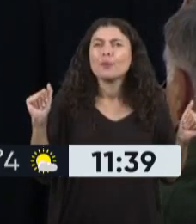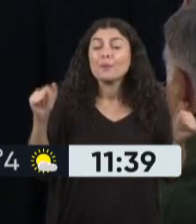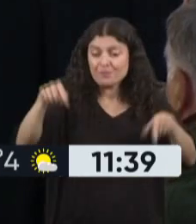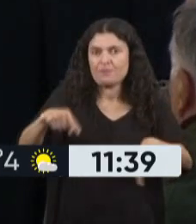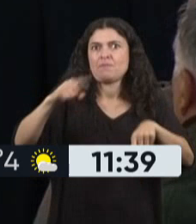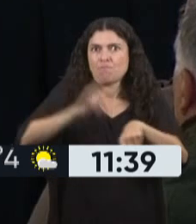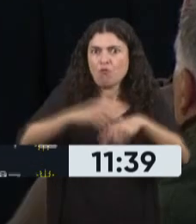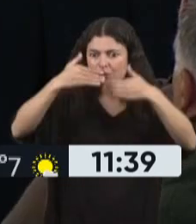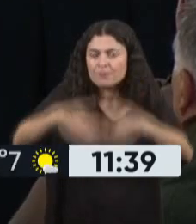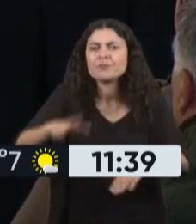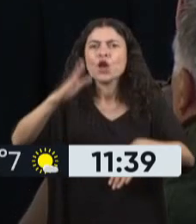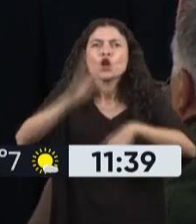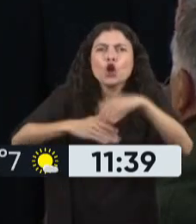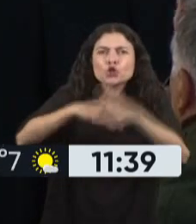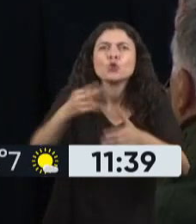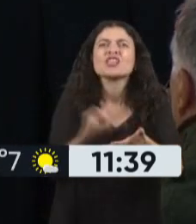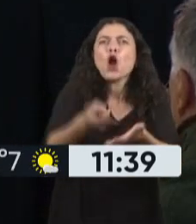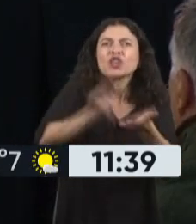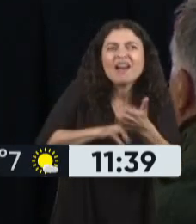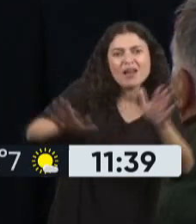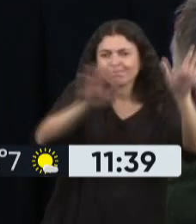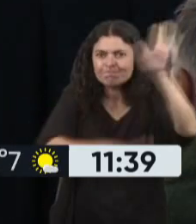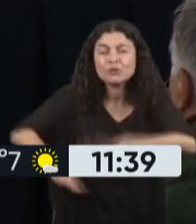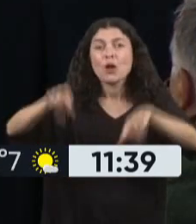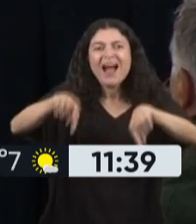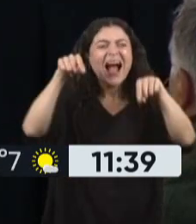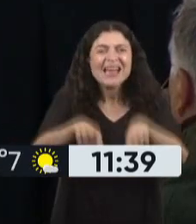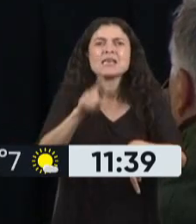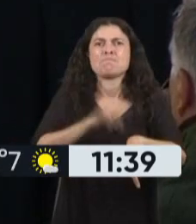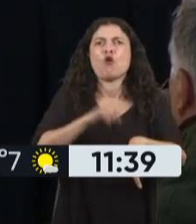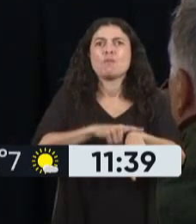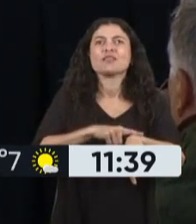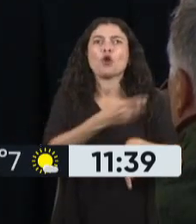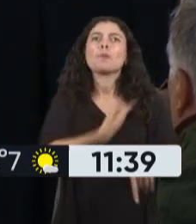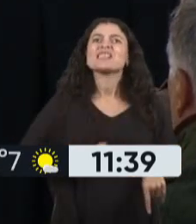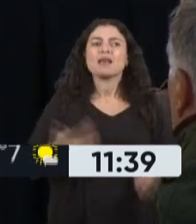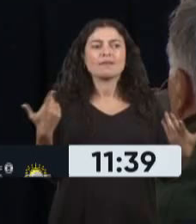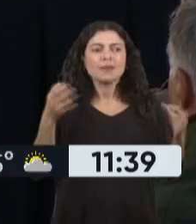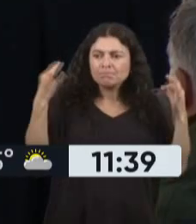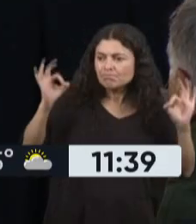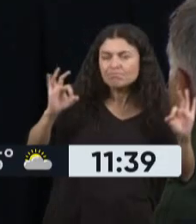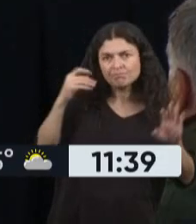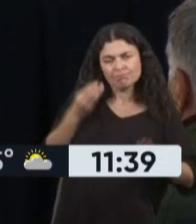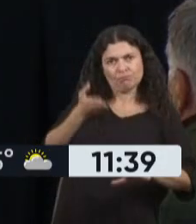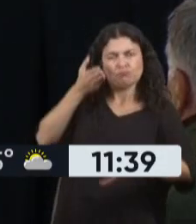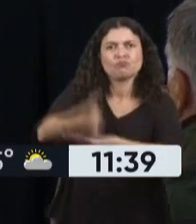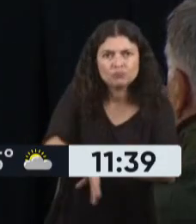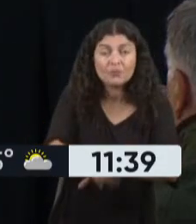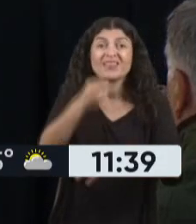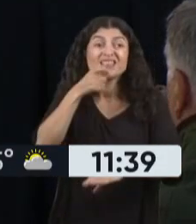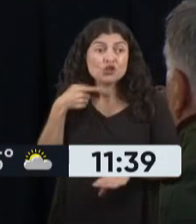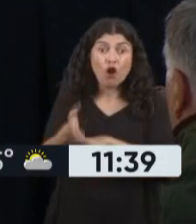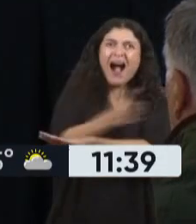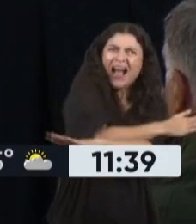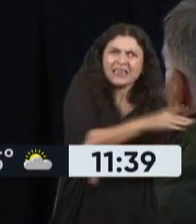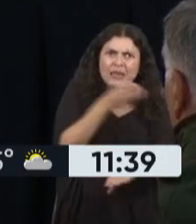iniciar el camino de la reconstrucción, ese fue el momento en el que yo podía ir, porque si lo hubiera hecho antes, hubiera estado